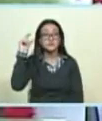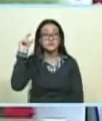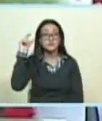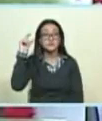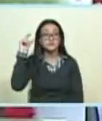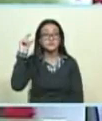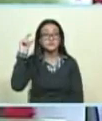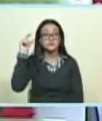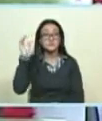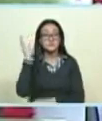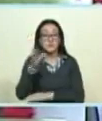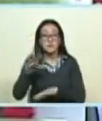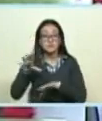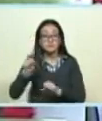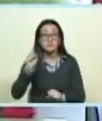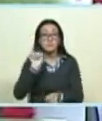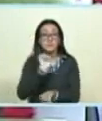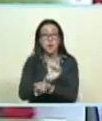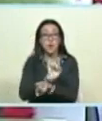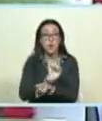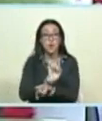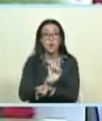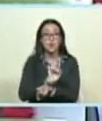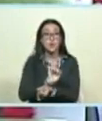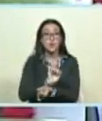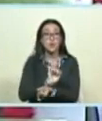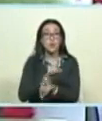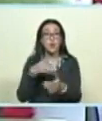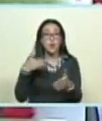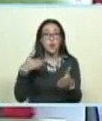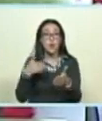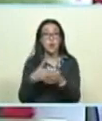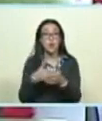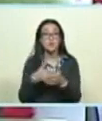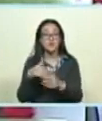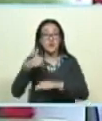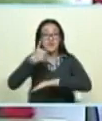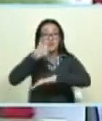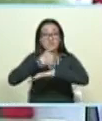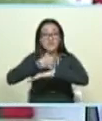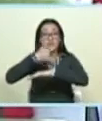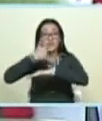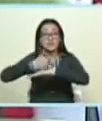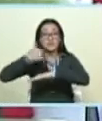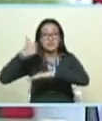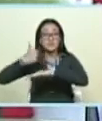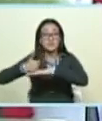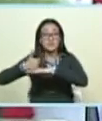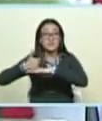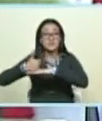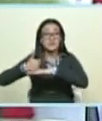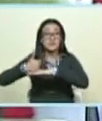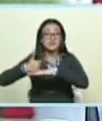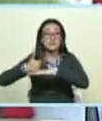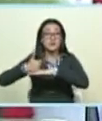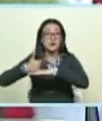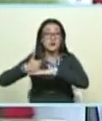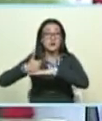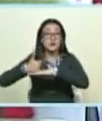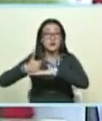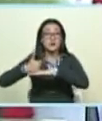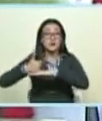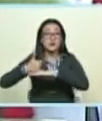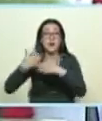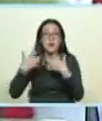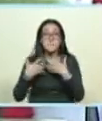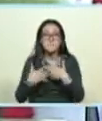libró órdenes de captura contra la directiva en pleno de